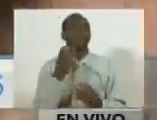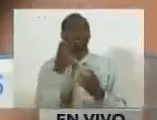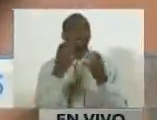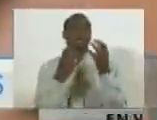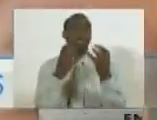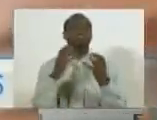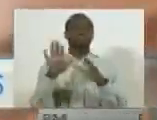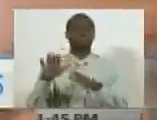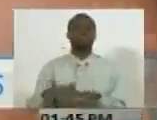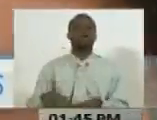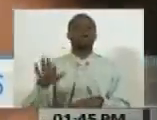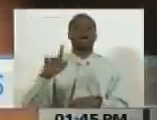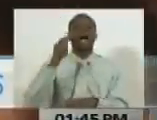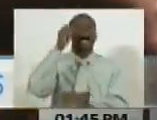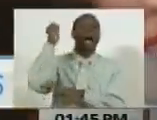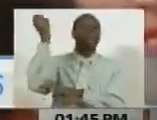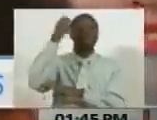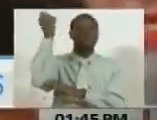¡Apure!